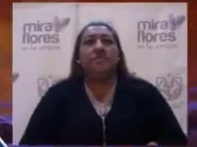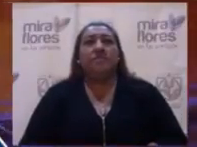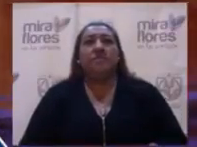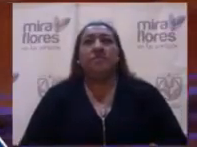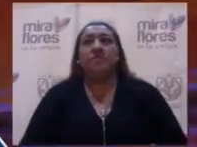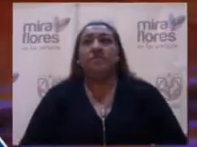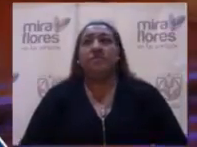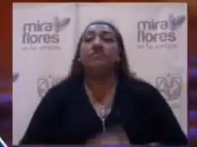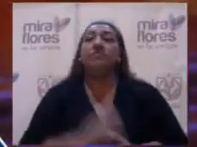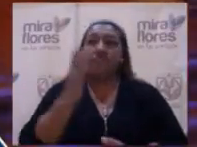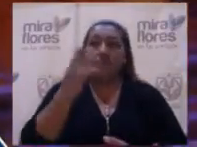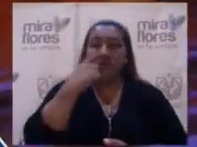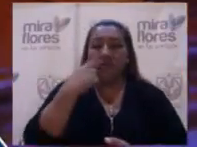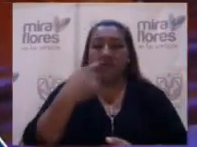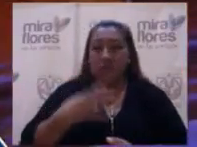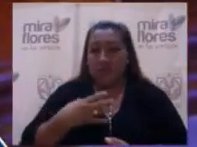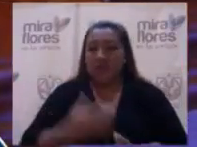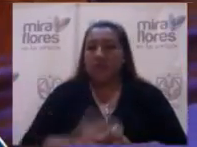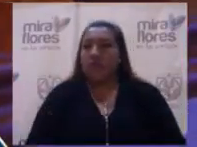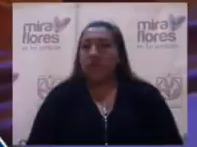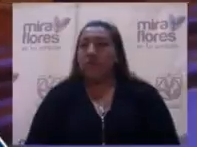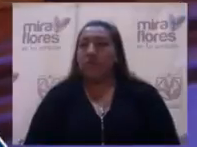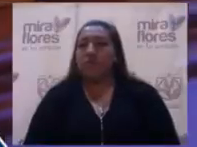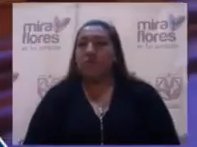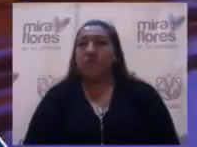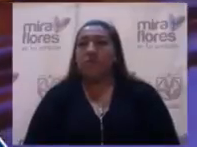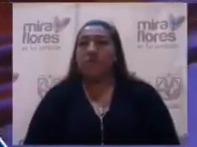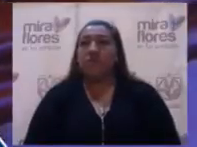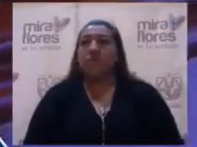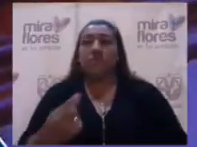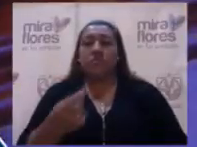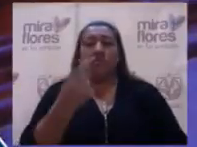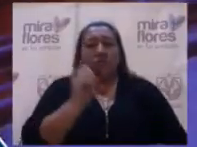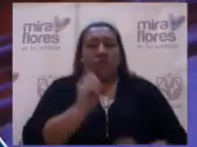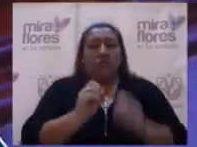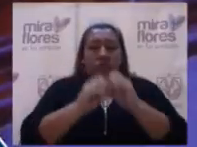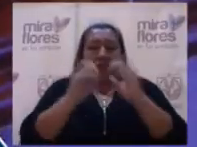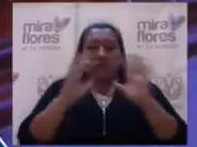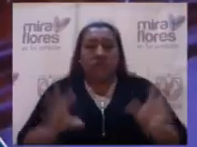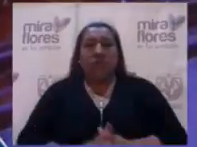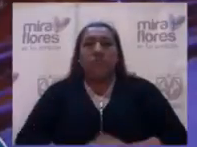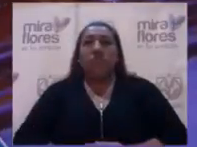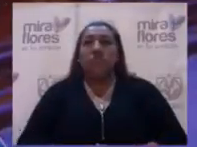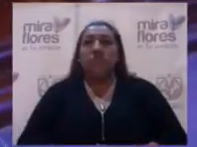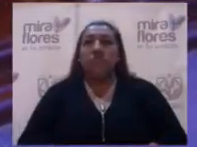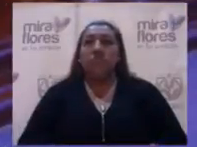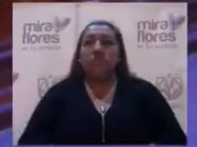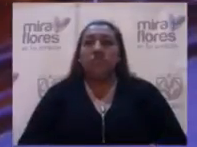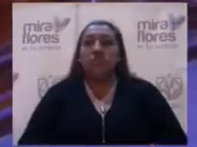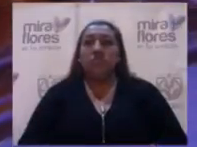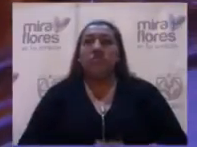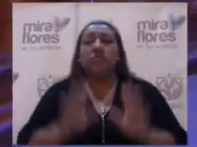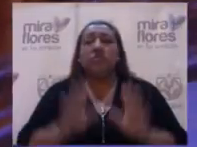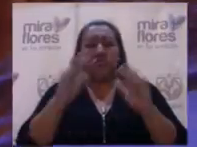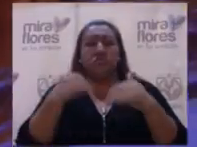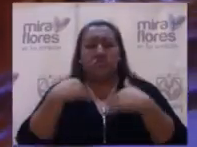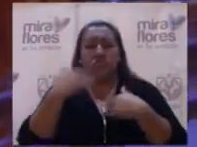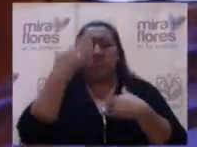levantado la mano el señor de Albertis. Adelante, por favor. No, solamente una aclaración. Estoy perfectamente enterado